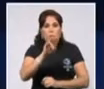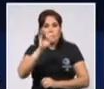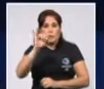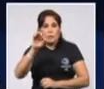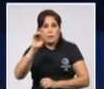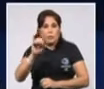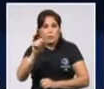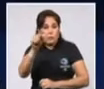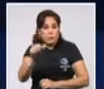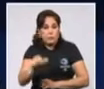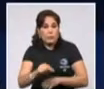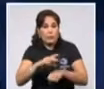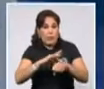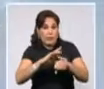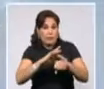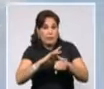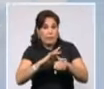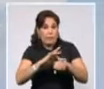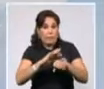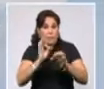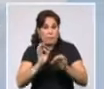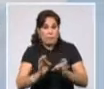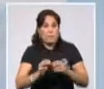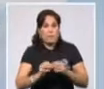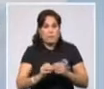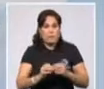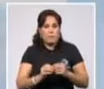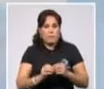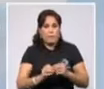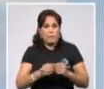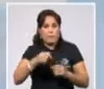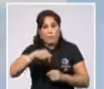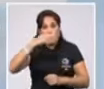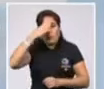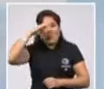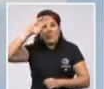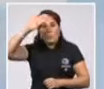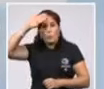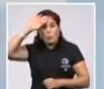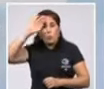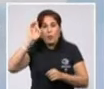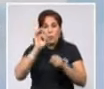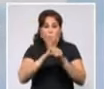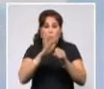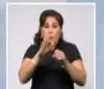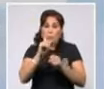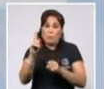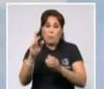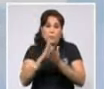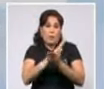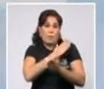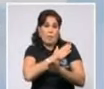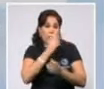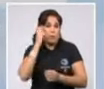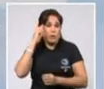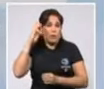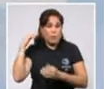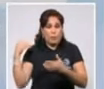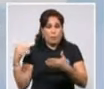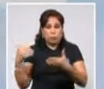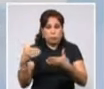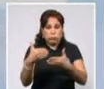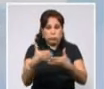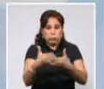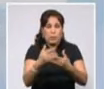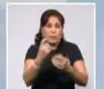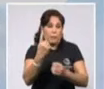5.270 pacientes diagnosticados con la enfermedad en Cuba desde el mes de marzo que se diagnosticaron los